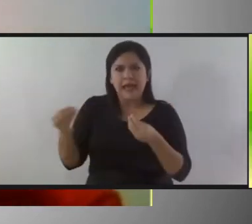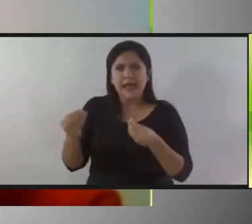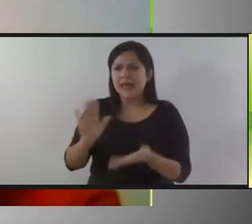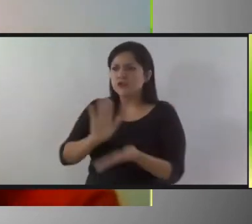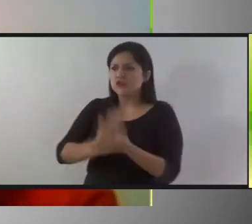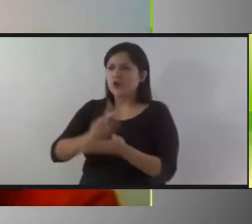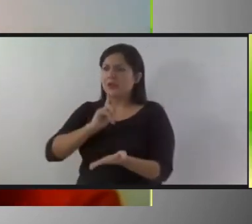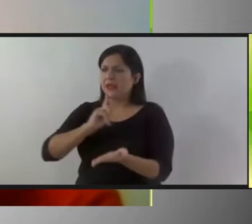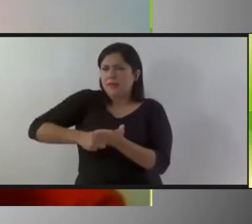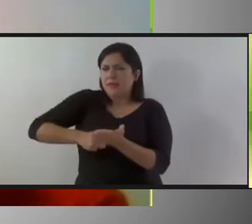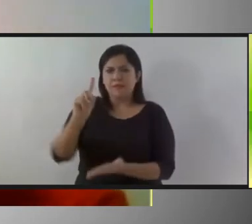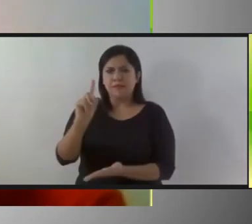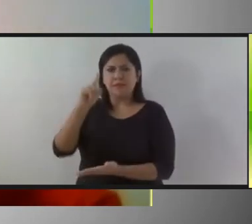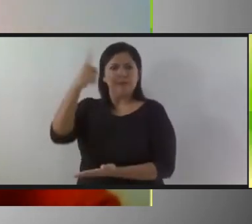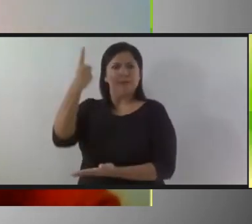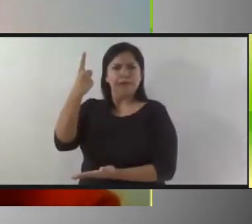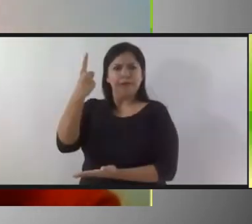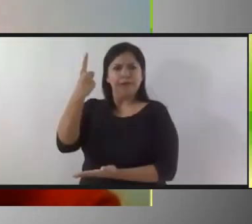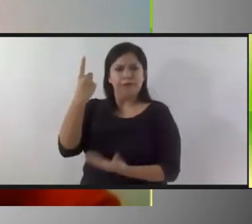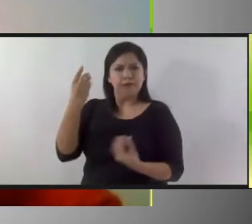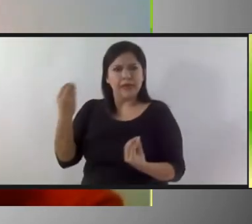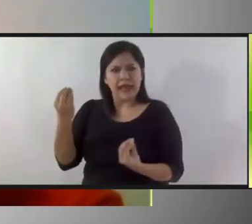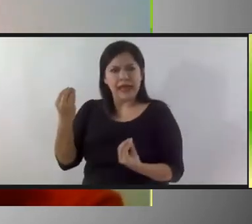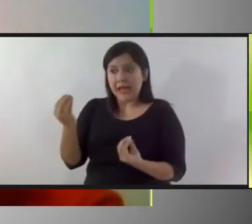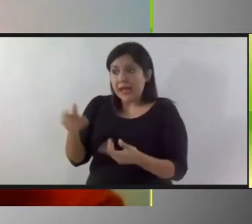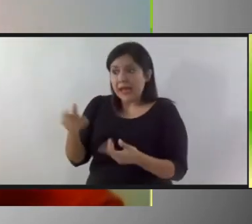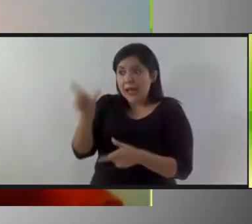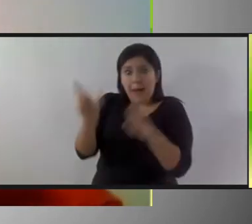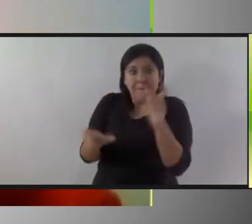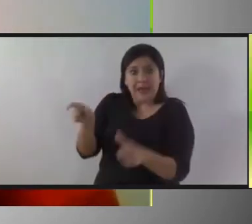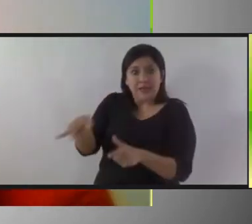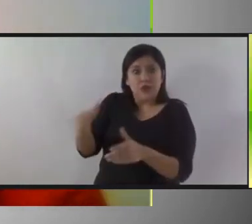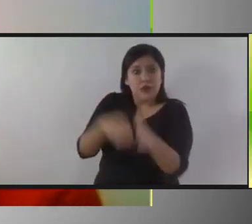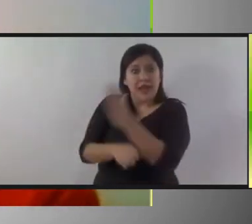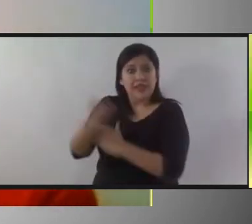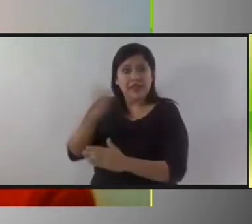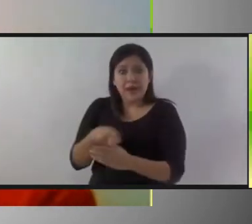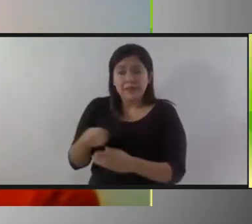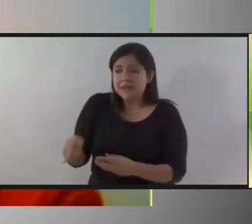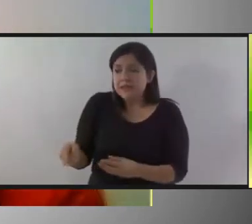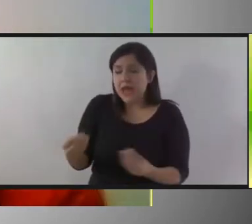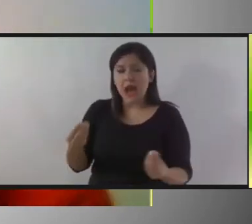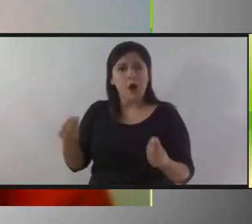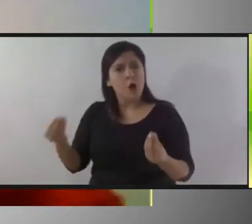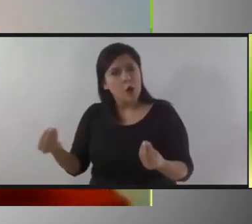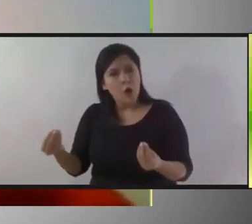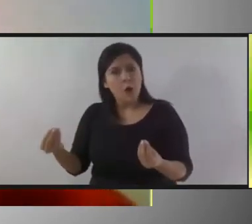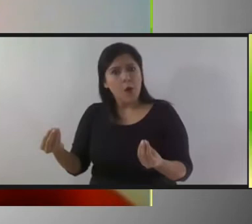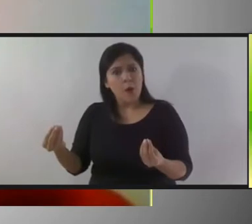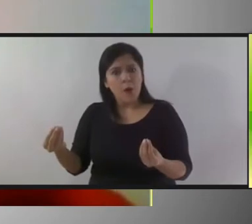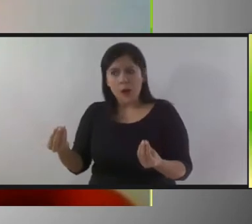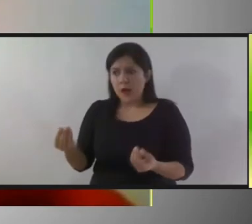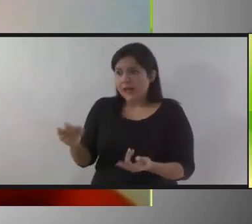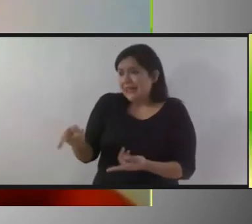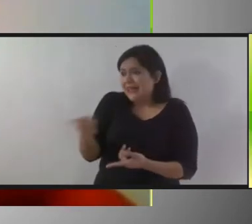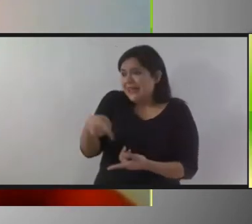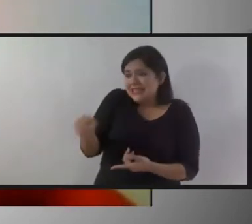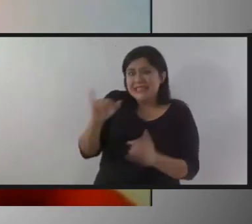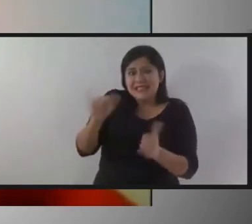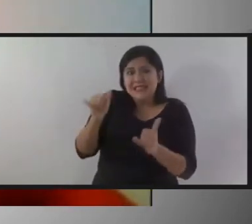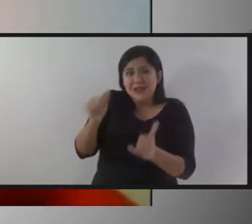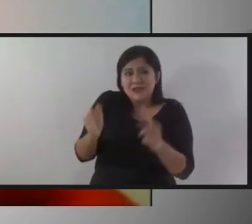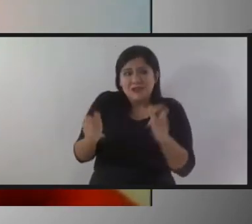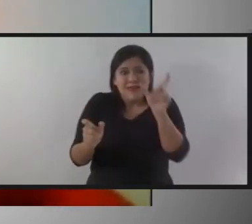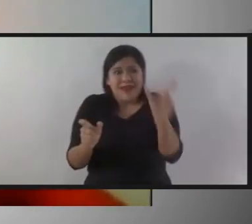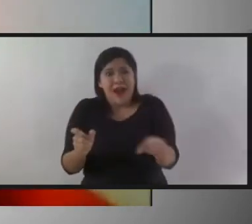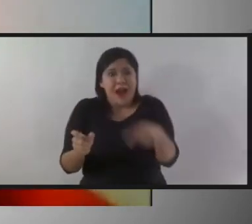autonomía como concepto clave del movimiento de personas con discapacidad sin desconocer que existe la interdependencia entre